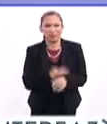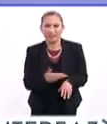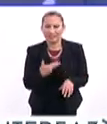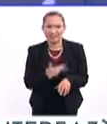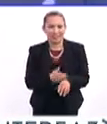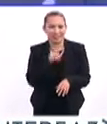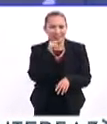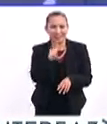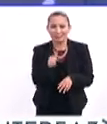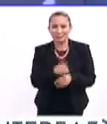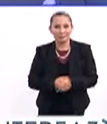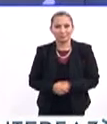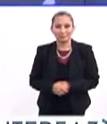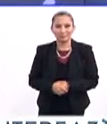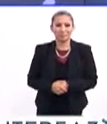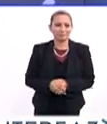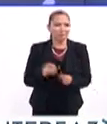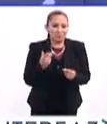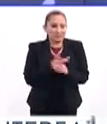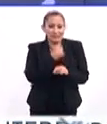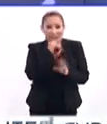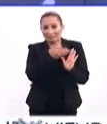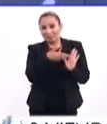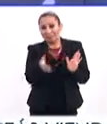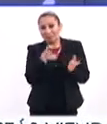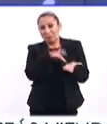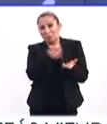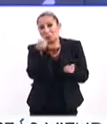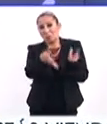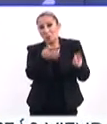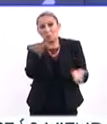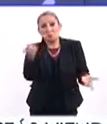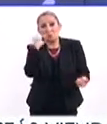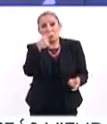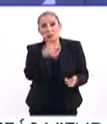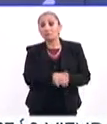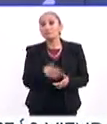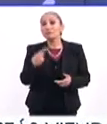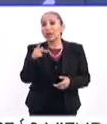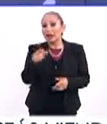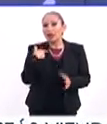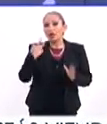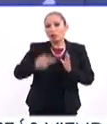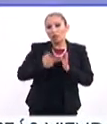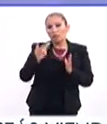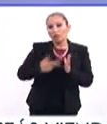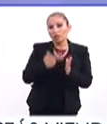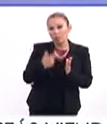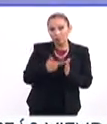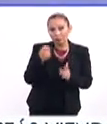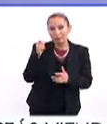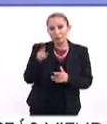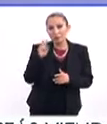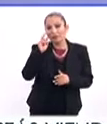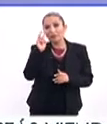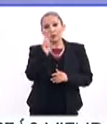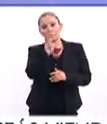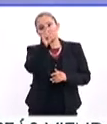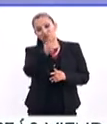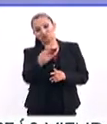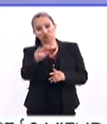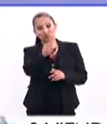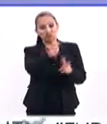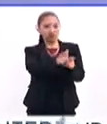problema y la nuestra. No ha pasado nada, ¿no? Claro. El hecho es que de manera recurrente siempre miramos hacia